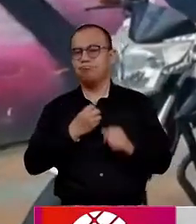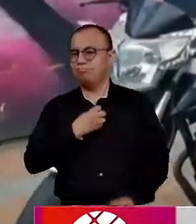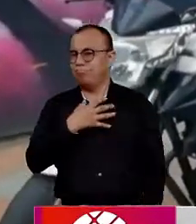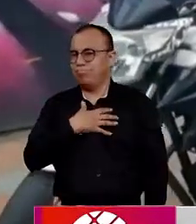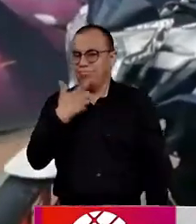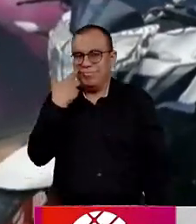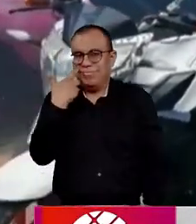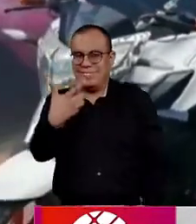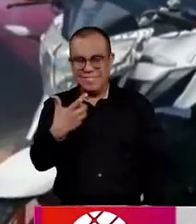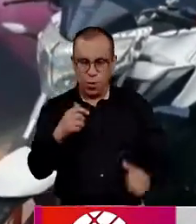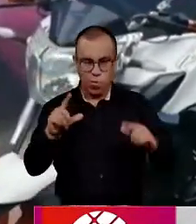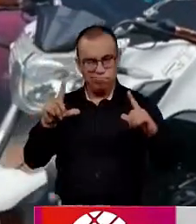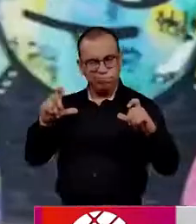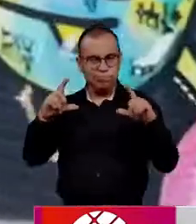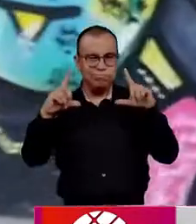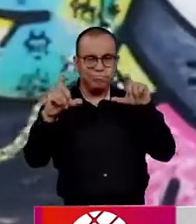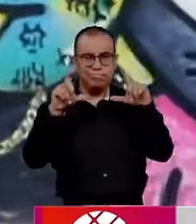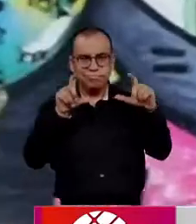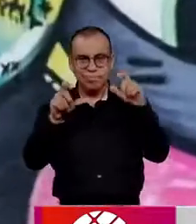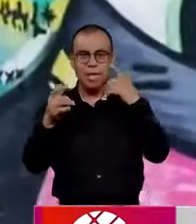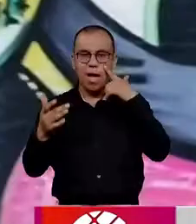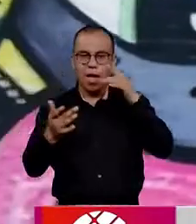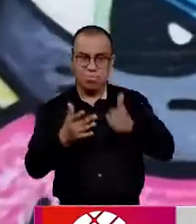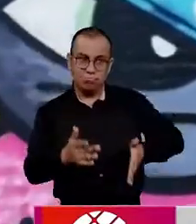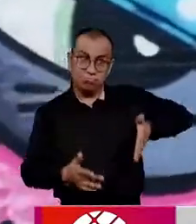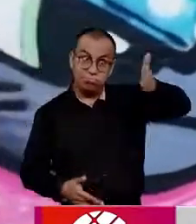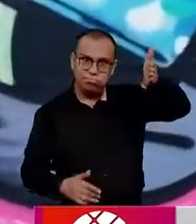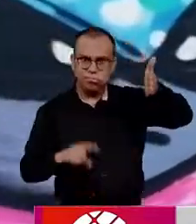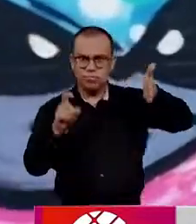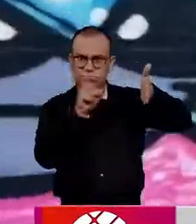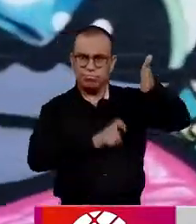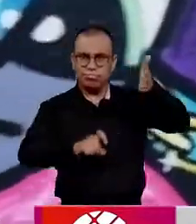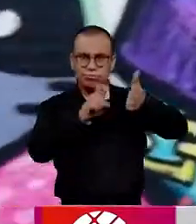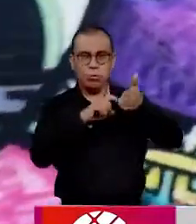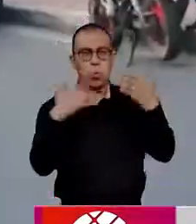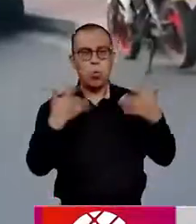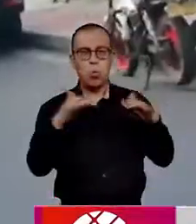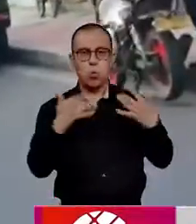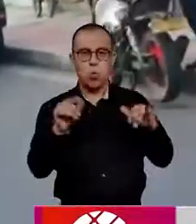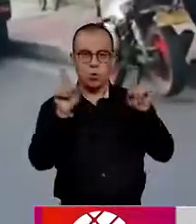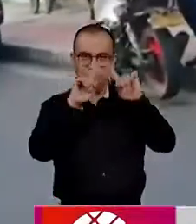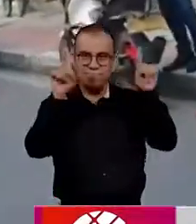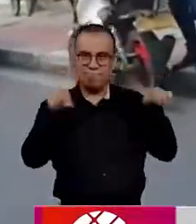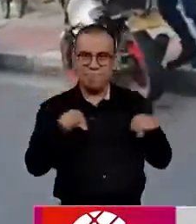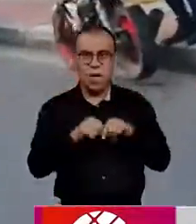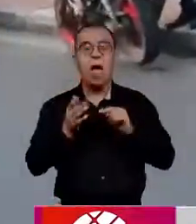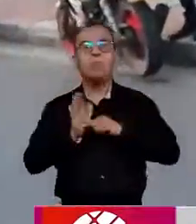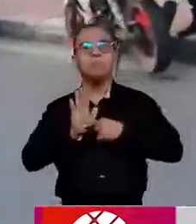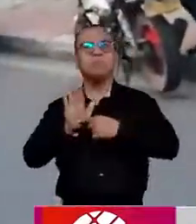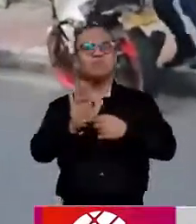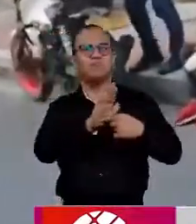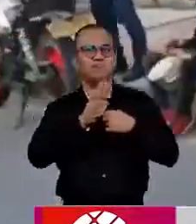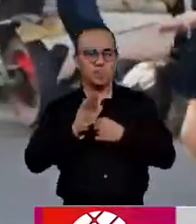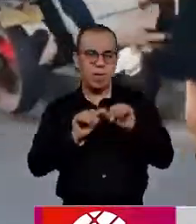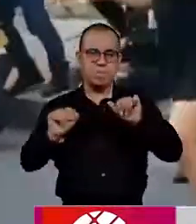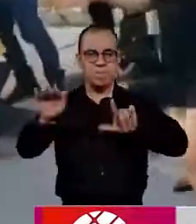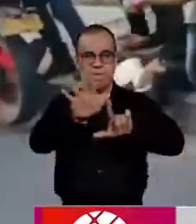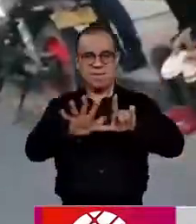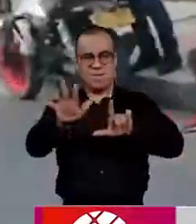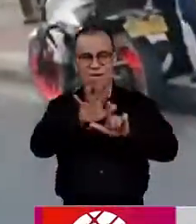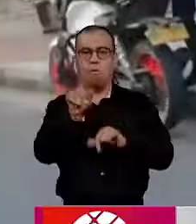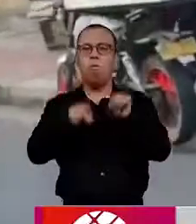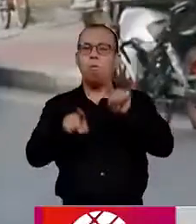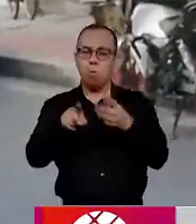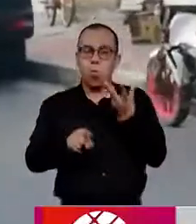de tomarse fotografías en murales que también han servido de marco para grabar piezas audiovisuales como las de